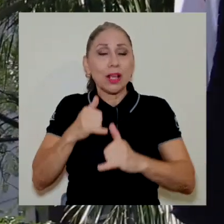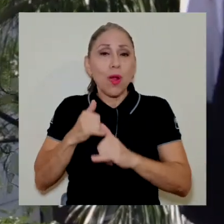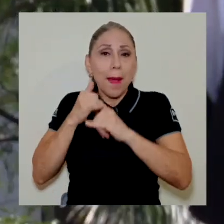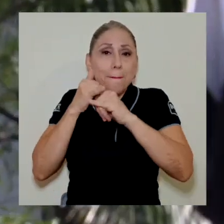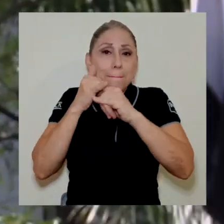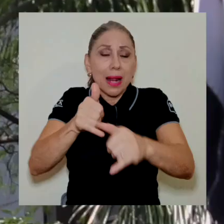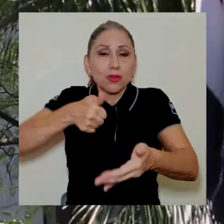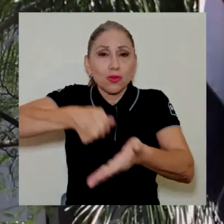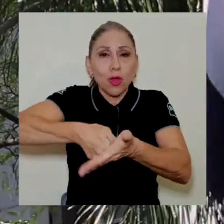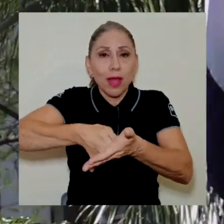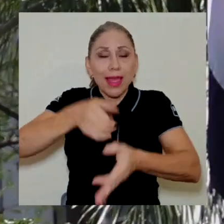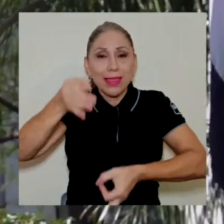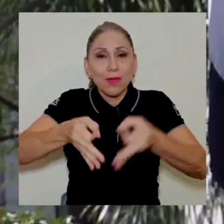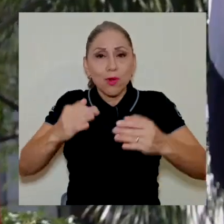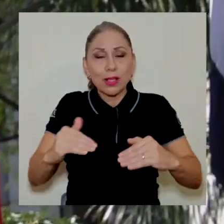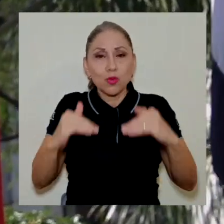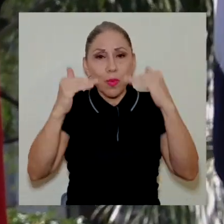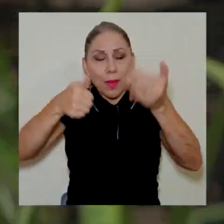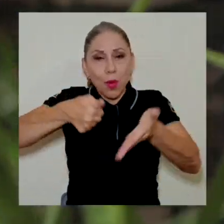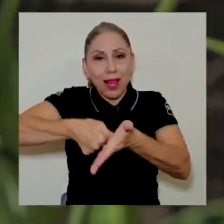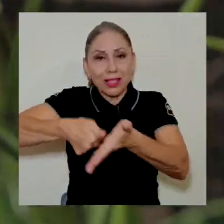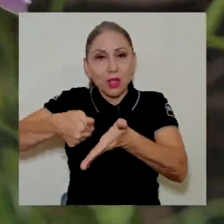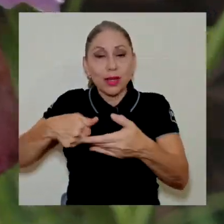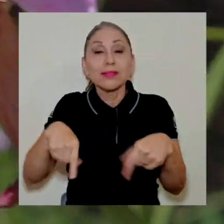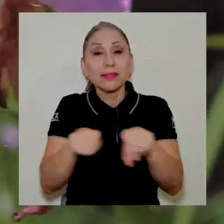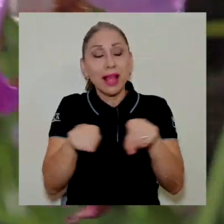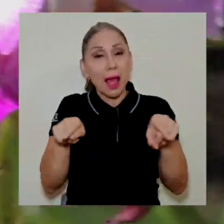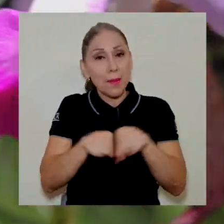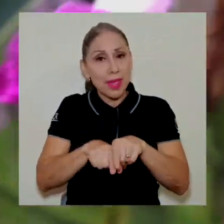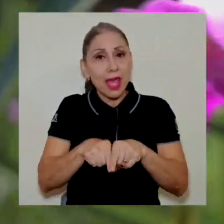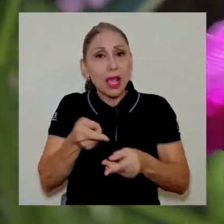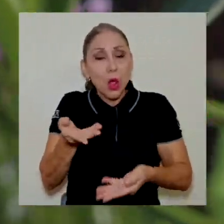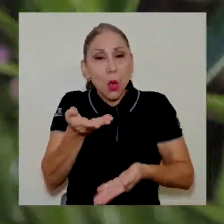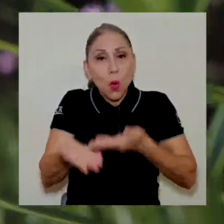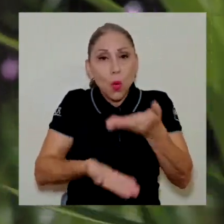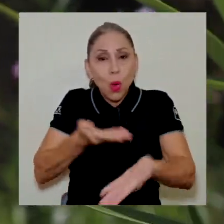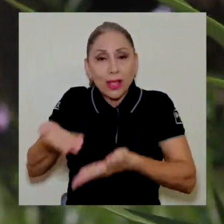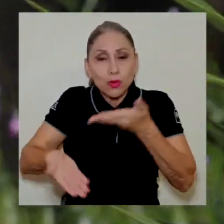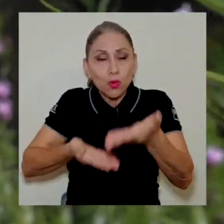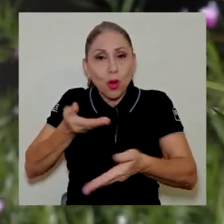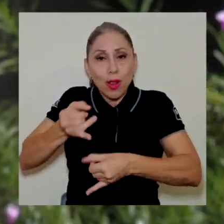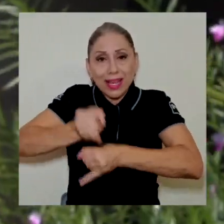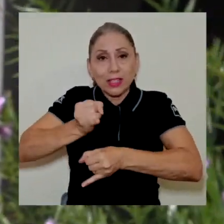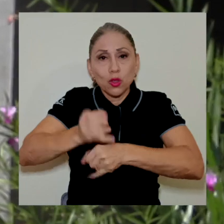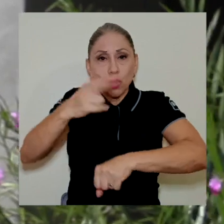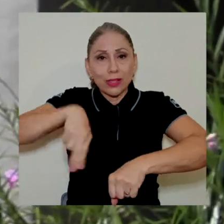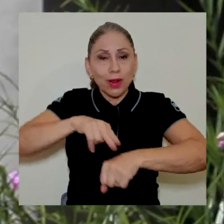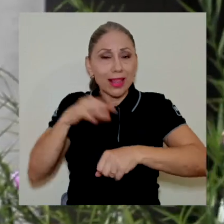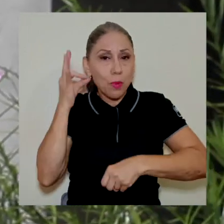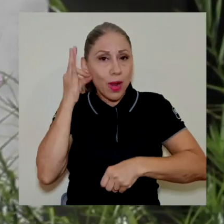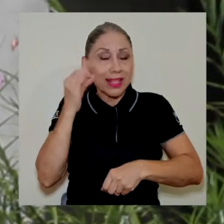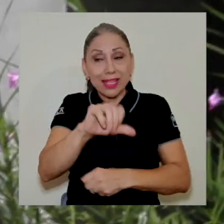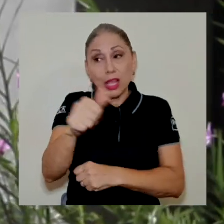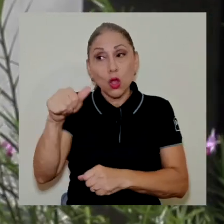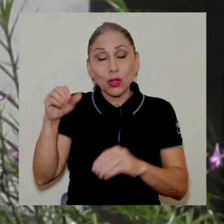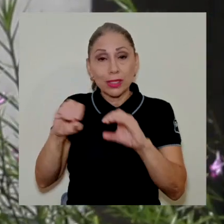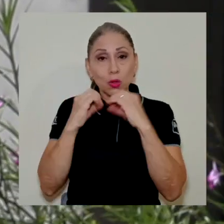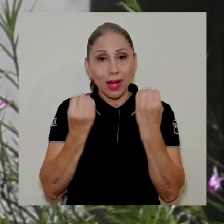amparos electorales en el Tribunal Supremo de Elecciones, además también hubo coadyuvanzas del Instituto Nacional de las Mujeres y de